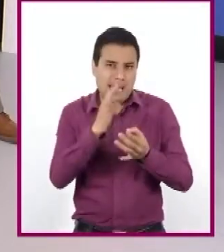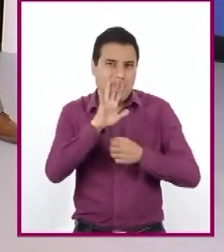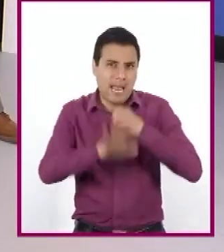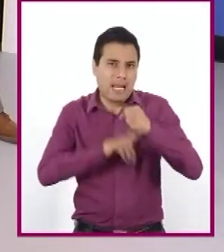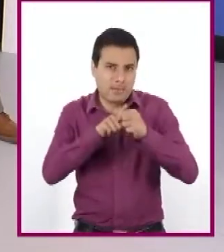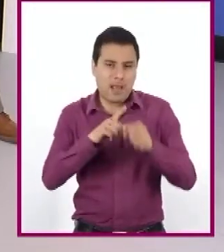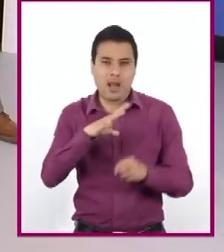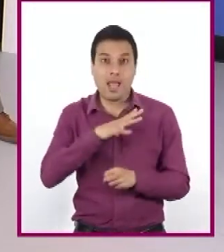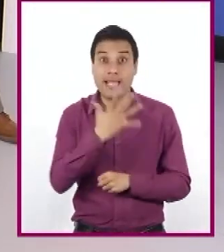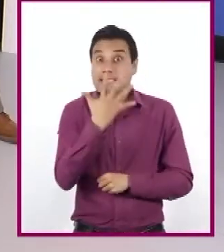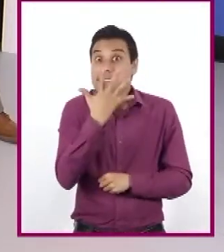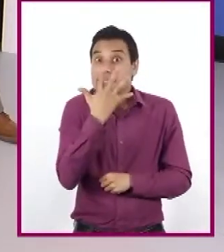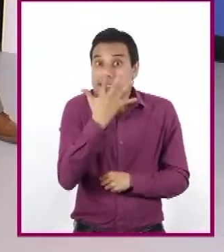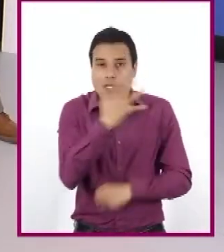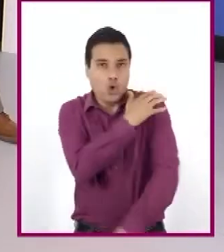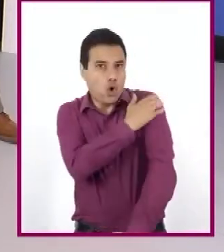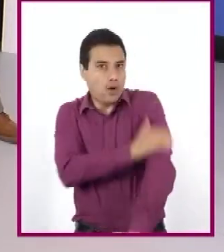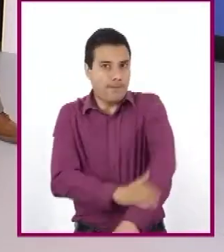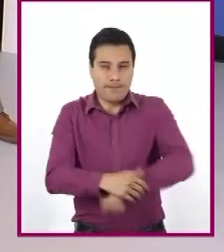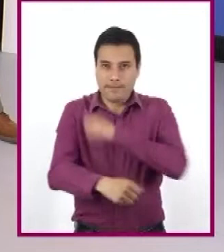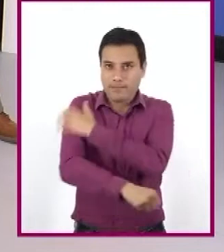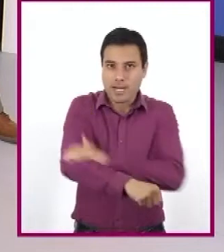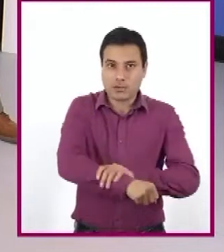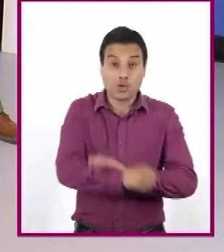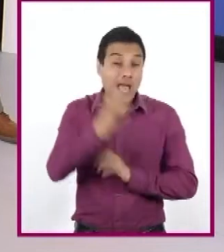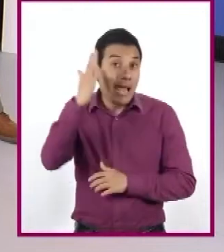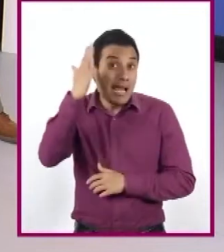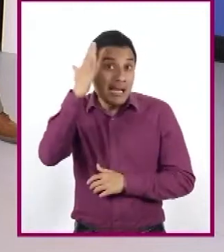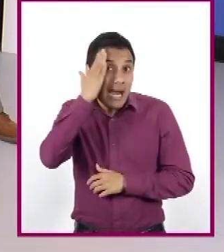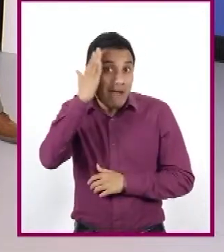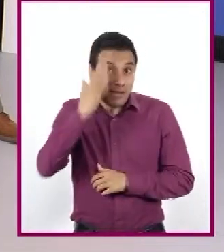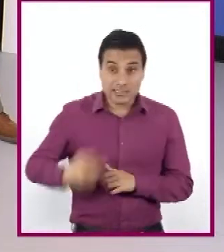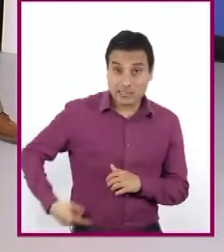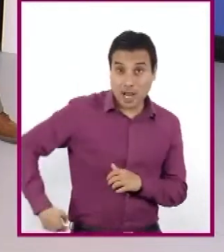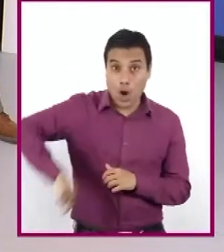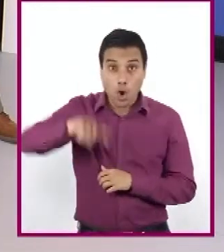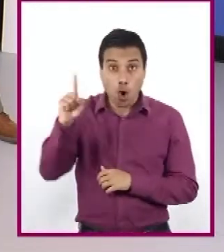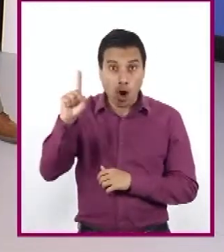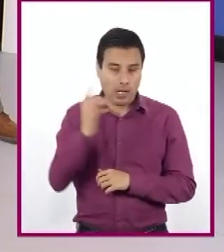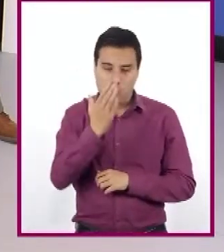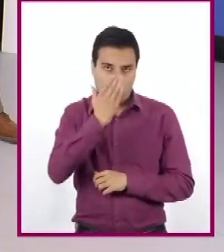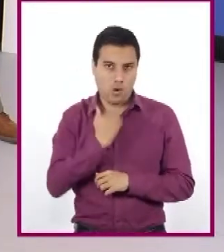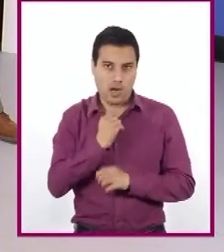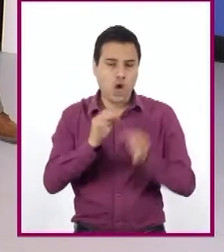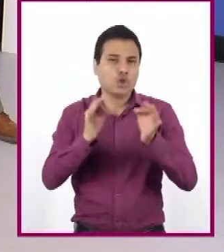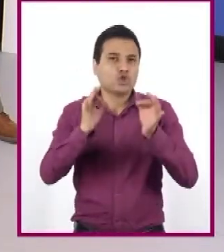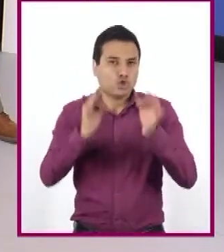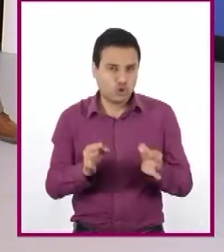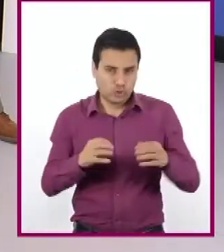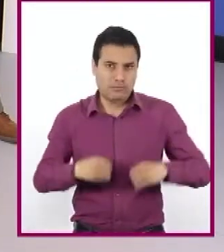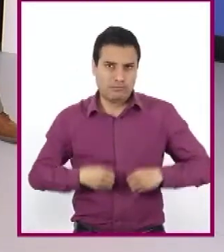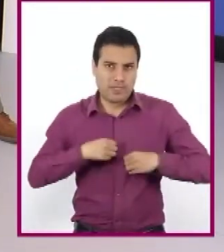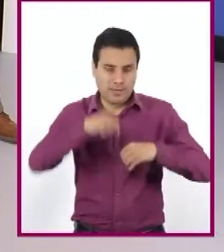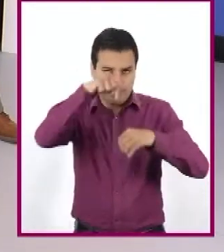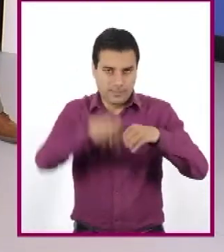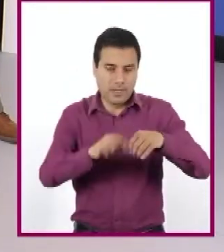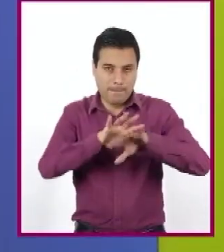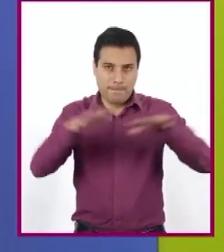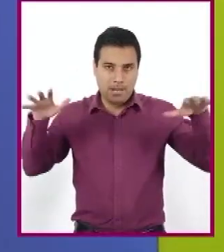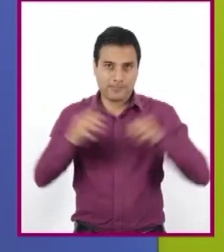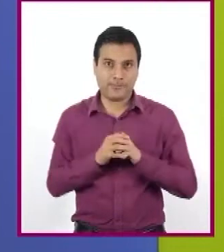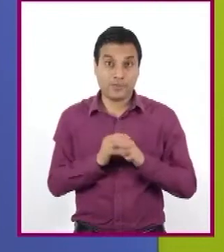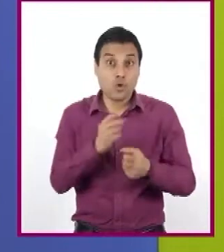5 brazos, no tiene cabeza ni cola y habitan en los fondos marinos. además de pertenecer a los